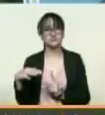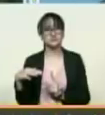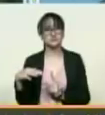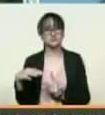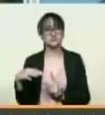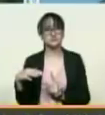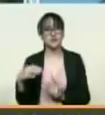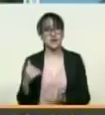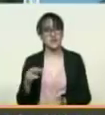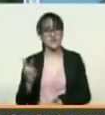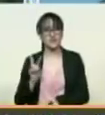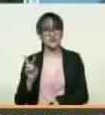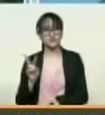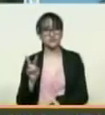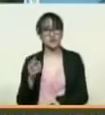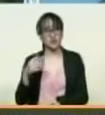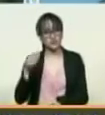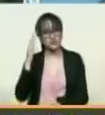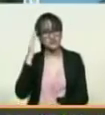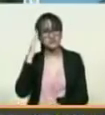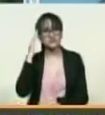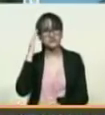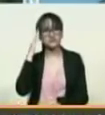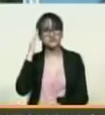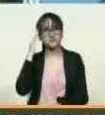Venezuela. Saben, conocen ustedes bien